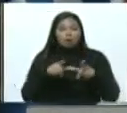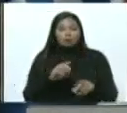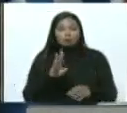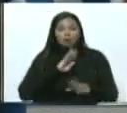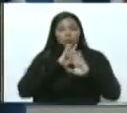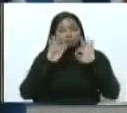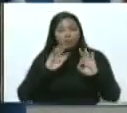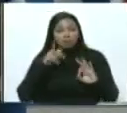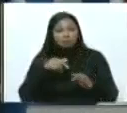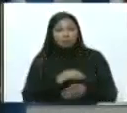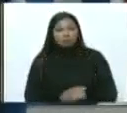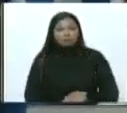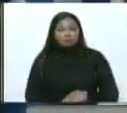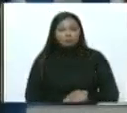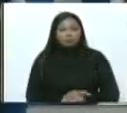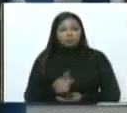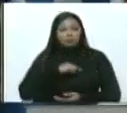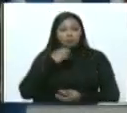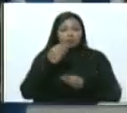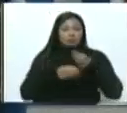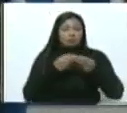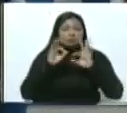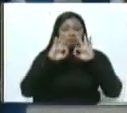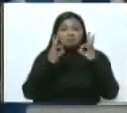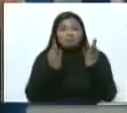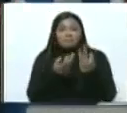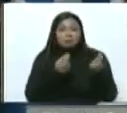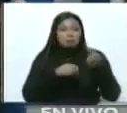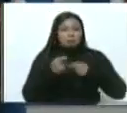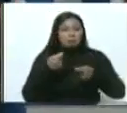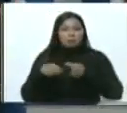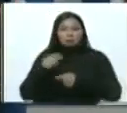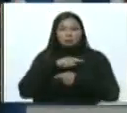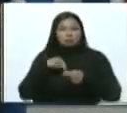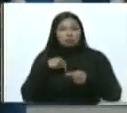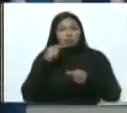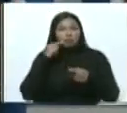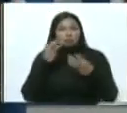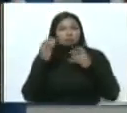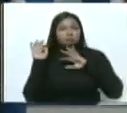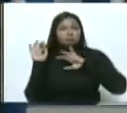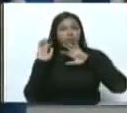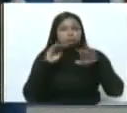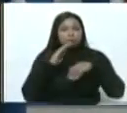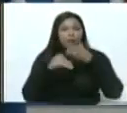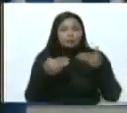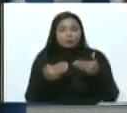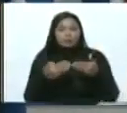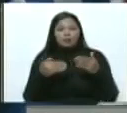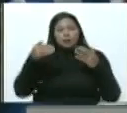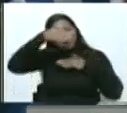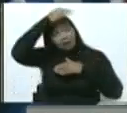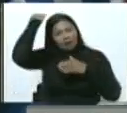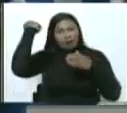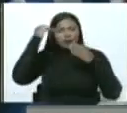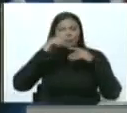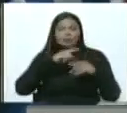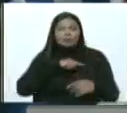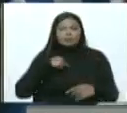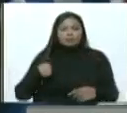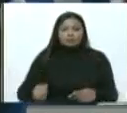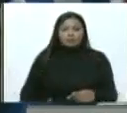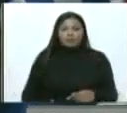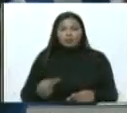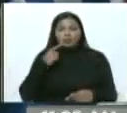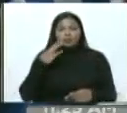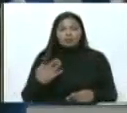Viejo a crear una familia, un comercio, y bueno, junto con tantos inmigrantes árabes, chinos,